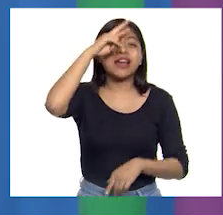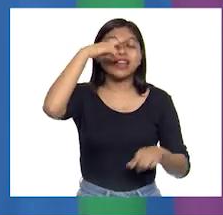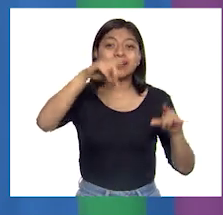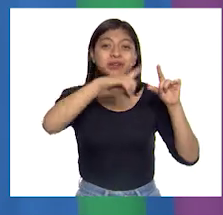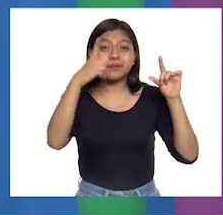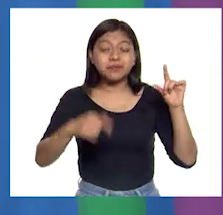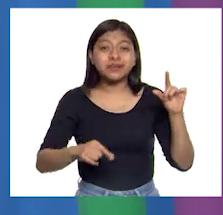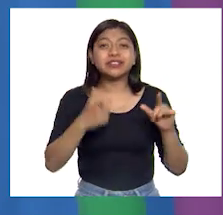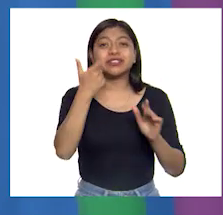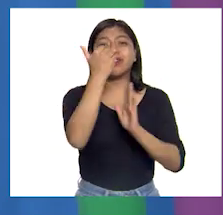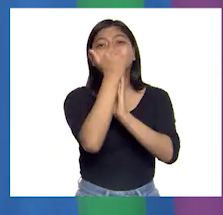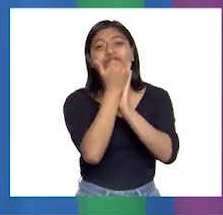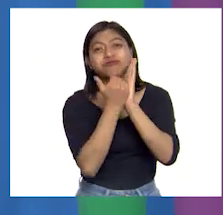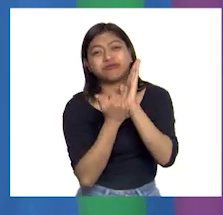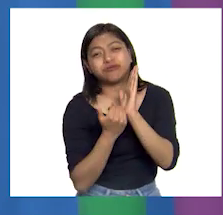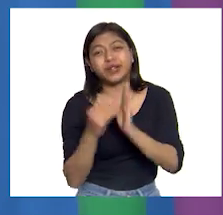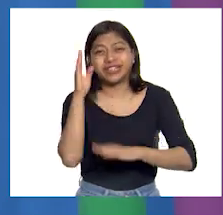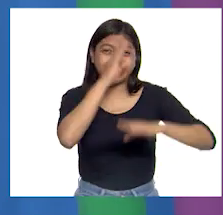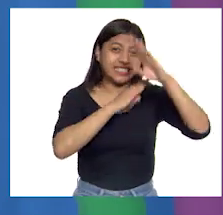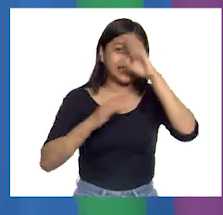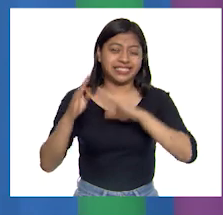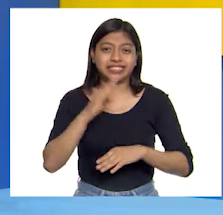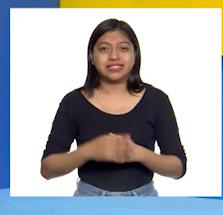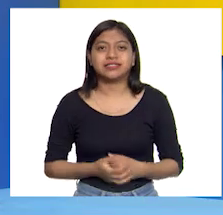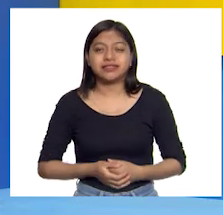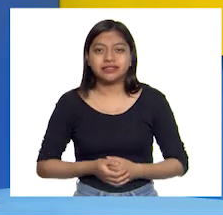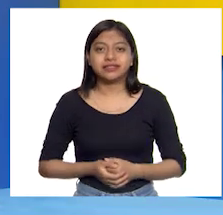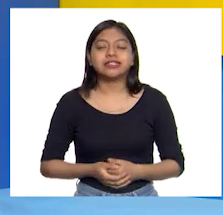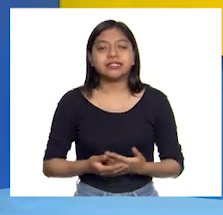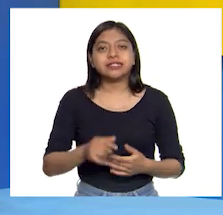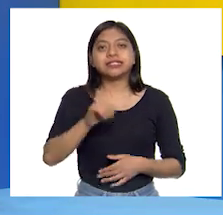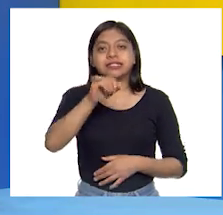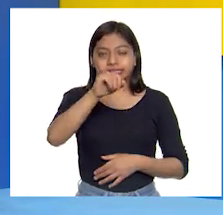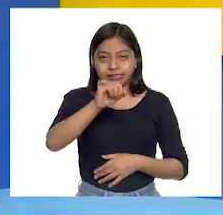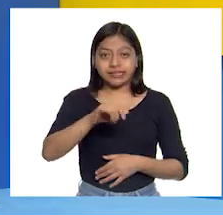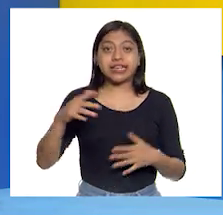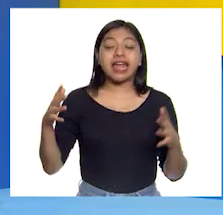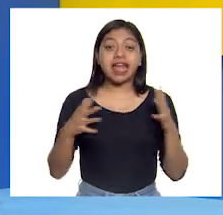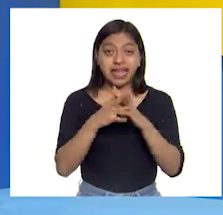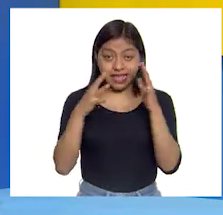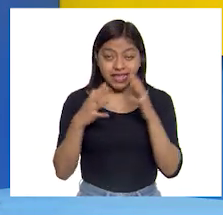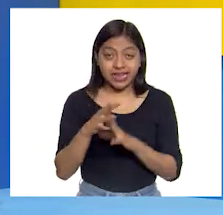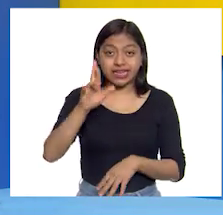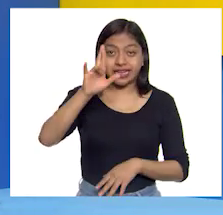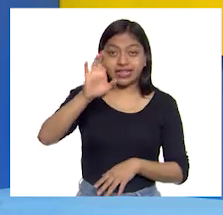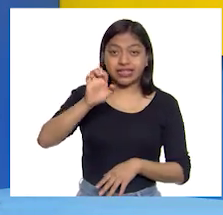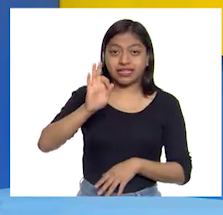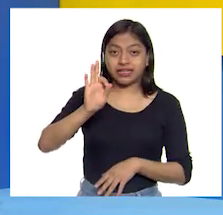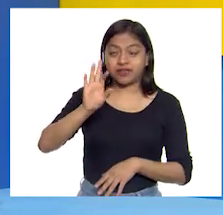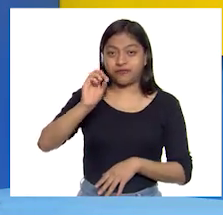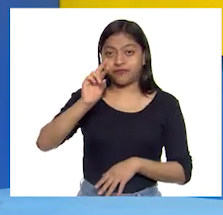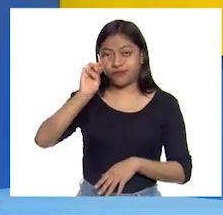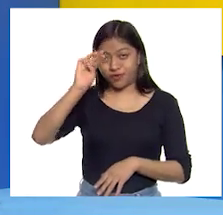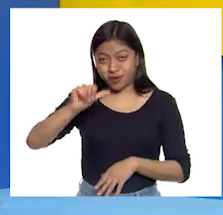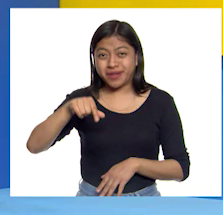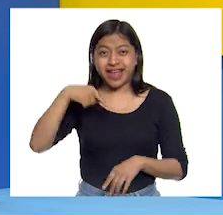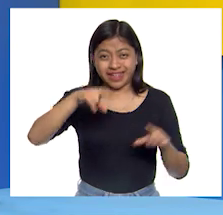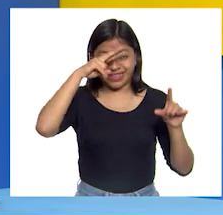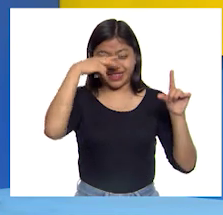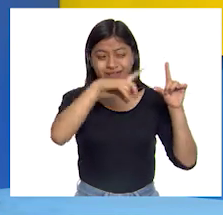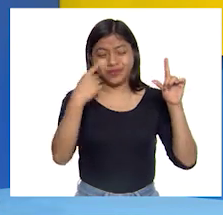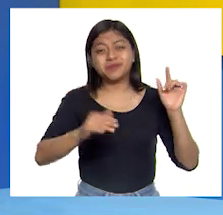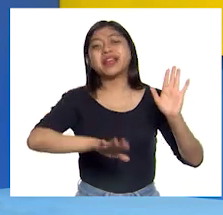debido a la crisis en que se encontraba el país. Claro, la Guerra de Reforma trajo consecuencias severas para nuestro país.